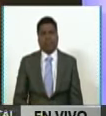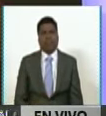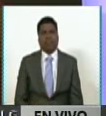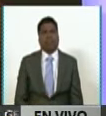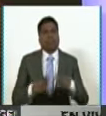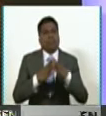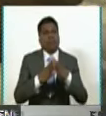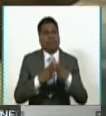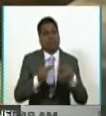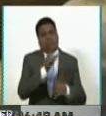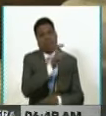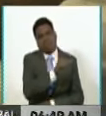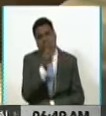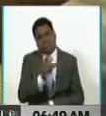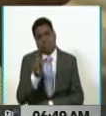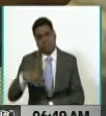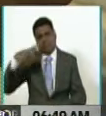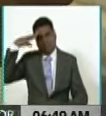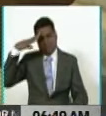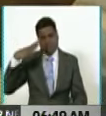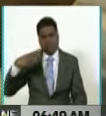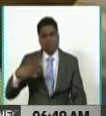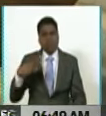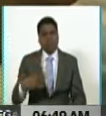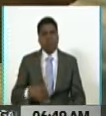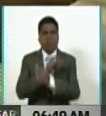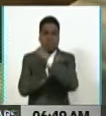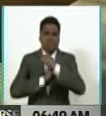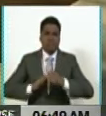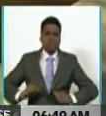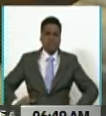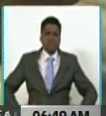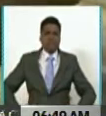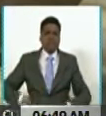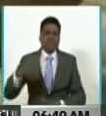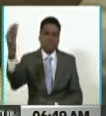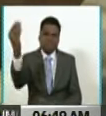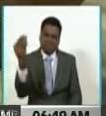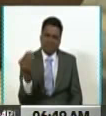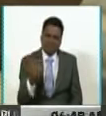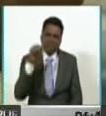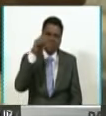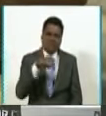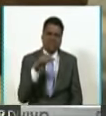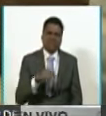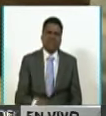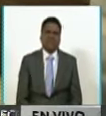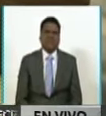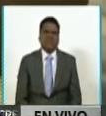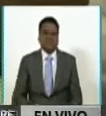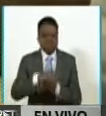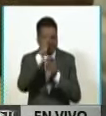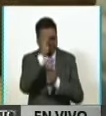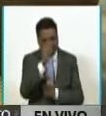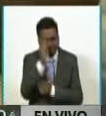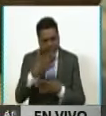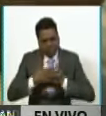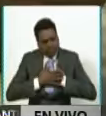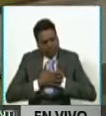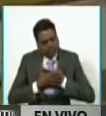Todas las autoridades nacionales y la Fuerza Armada Nacional Bolivariana han venido para acá a rendirle los